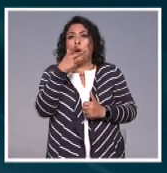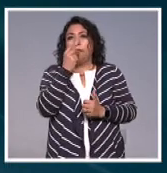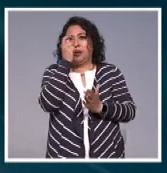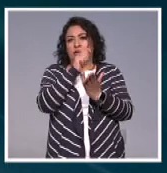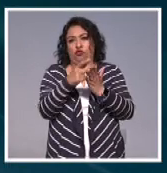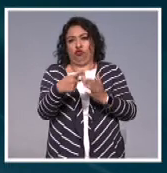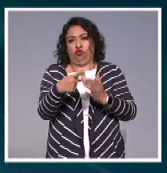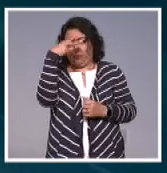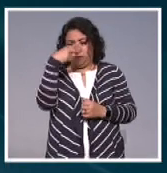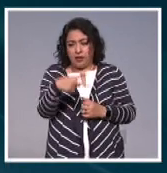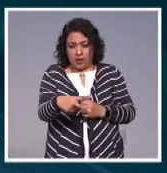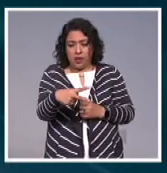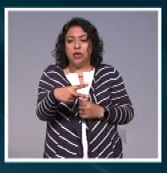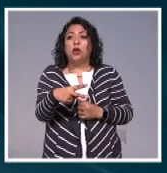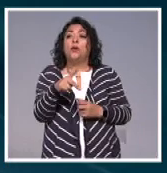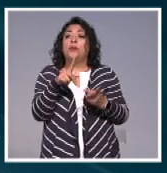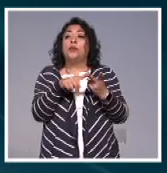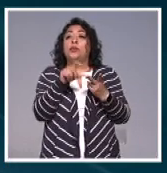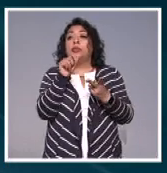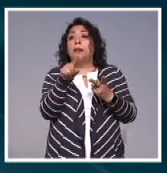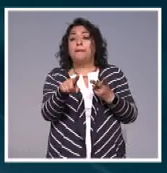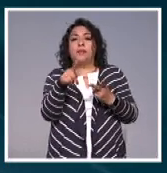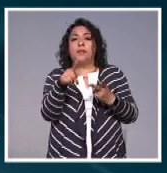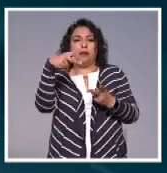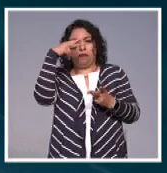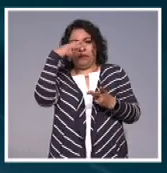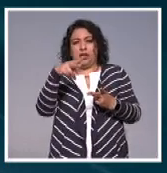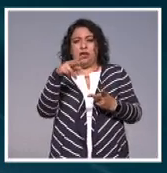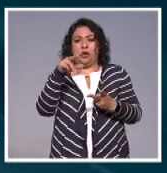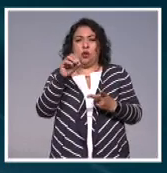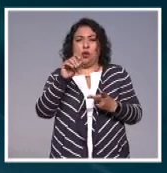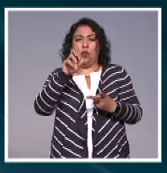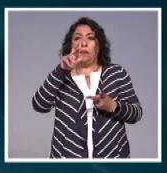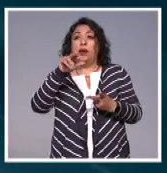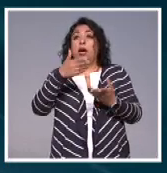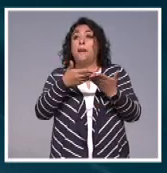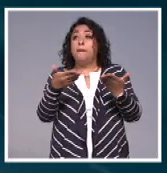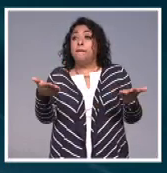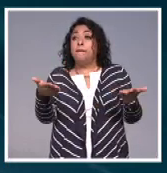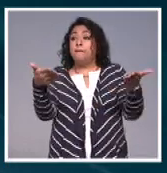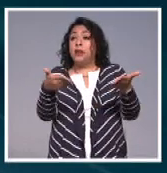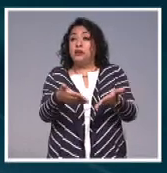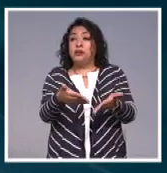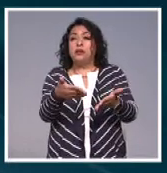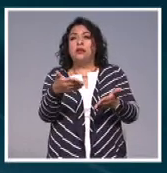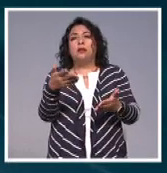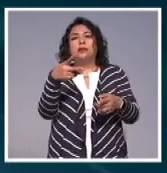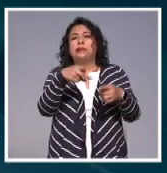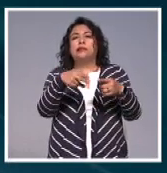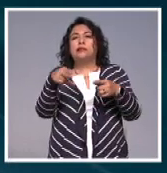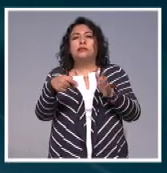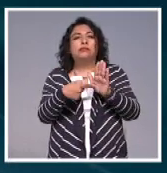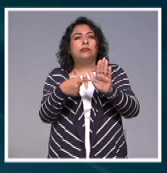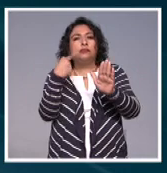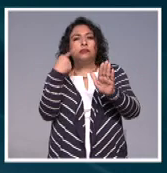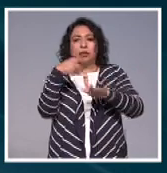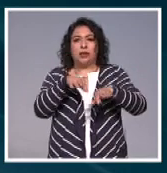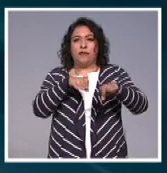escritor mexicano. Y también en la Ópera de México ahora presentaremos partes de del